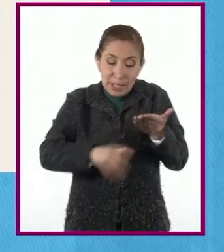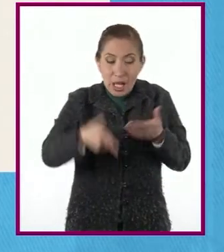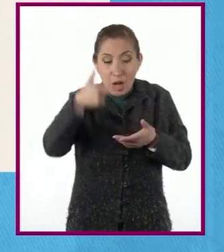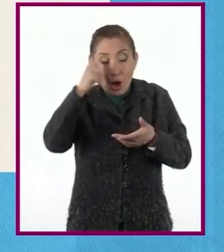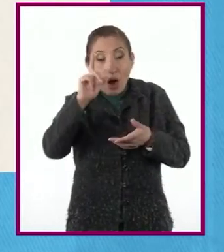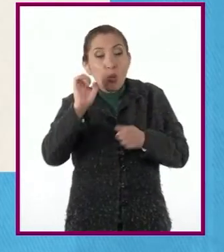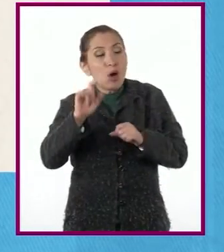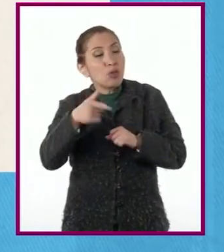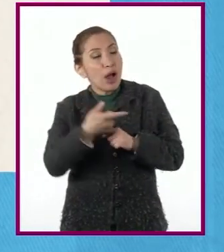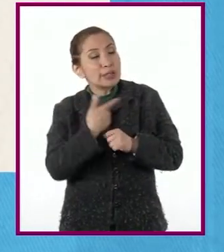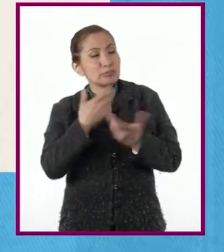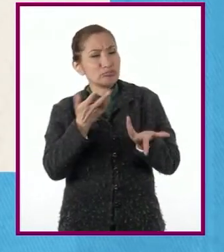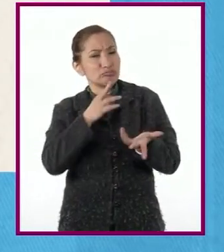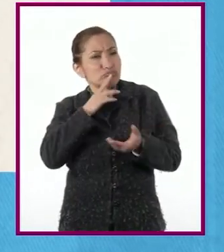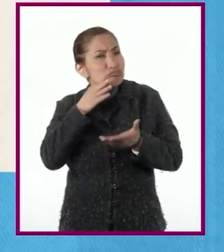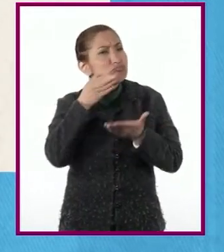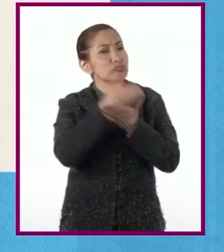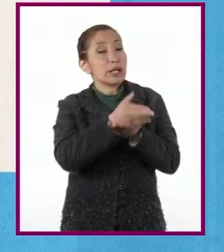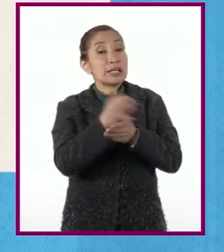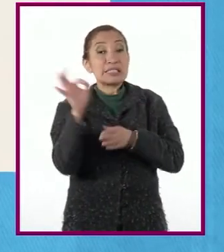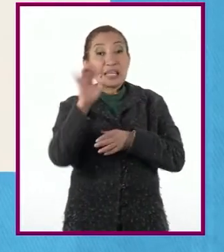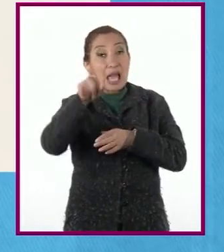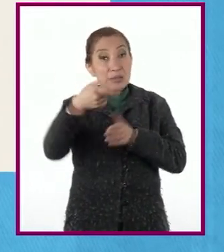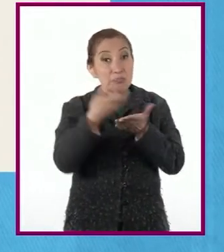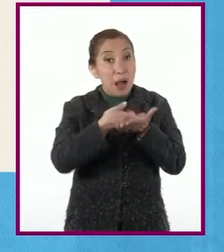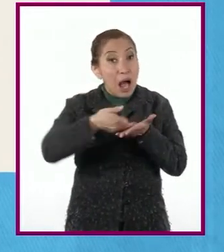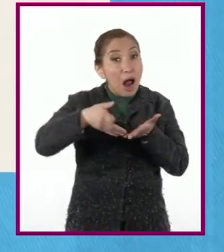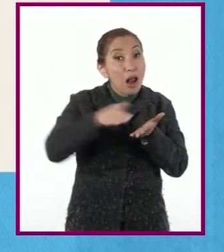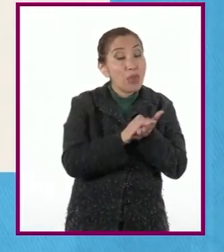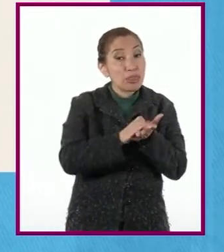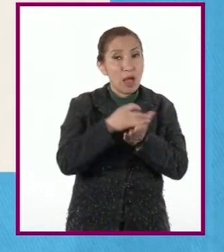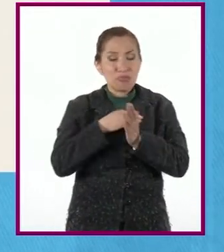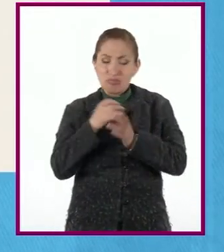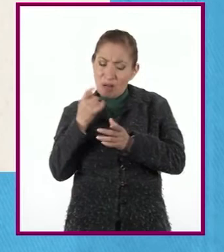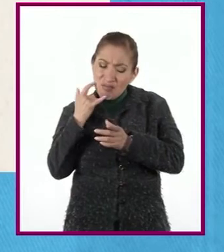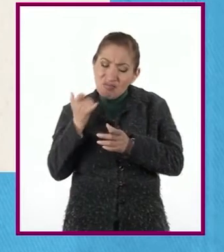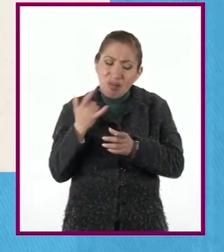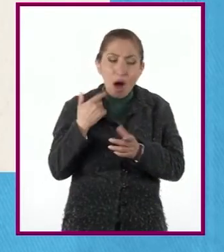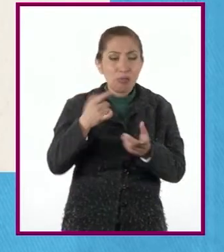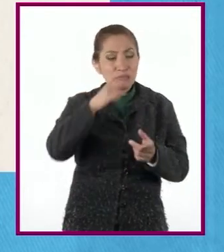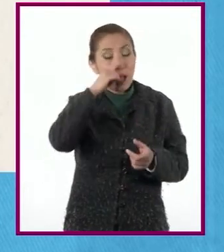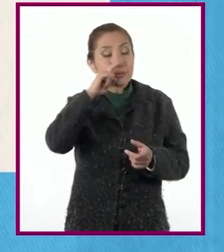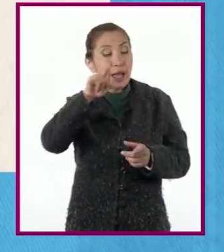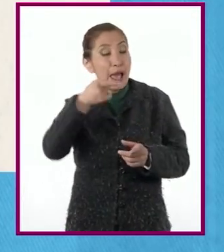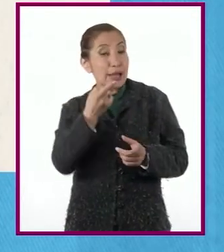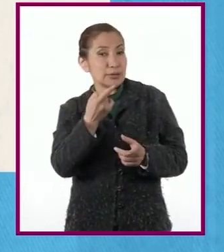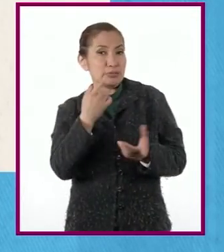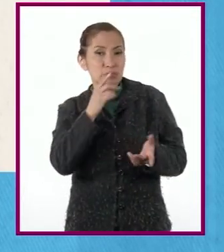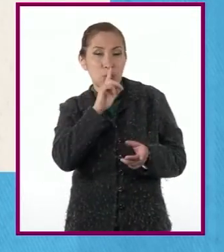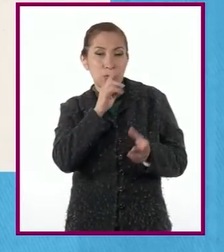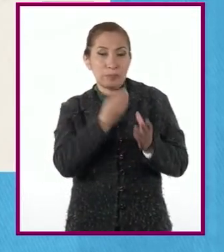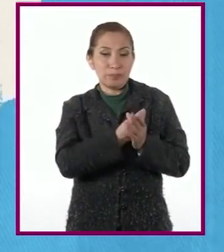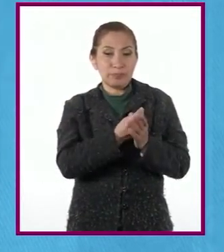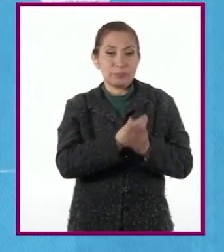loco cuando es resuelto. Si es valiente, temerario y presumido si es discreto.